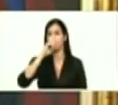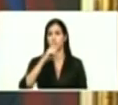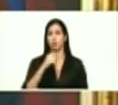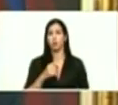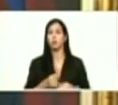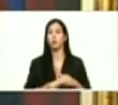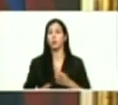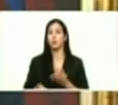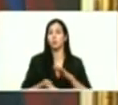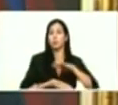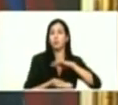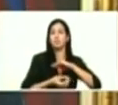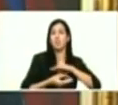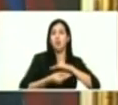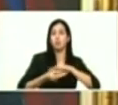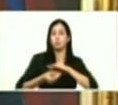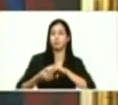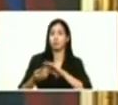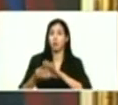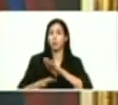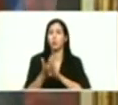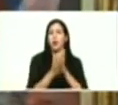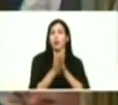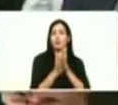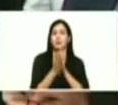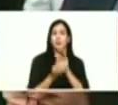a todito y era así